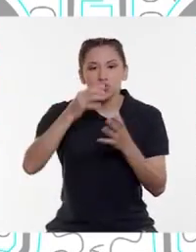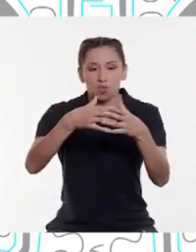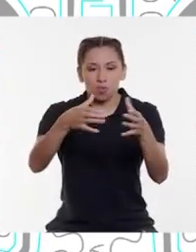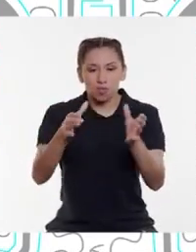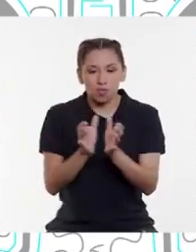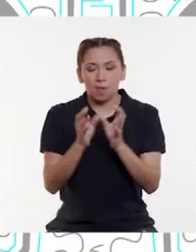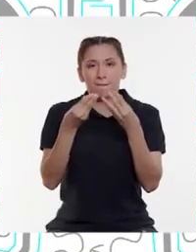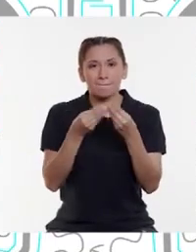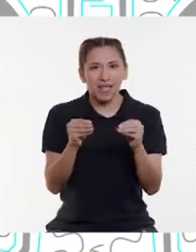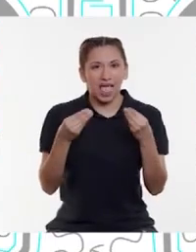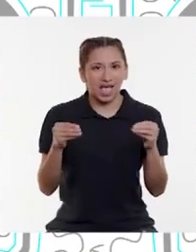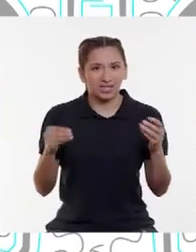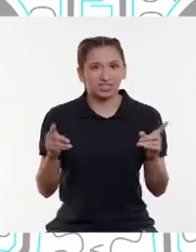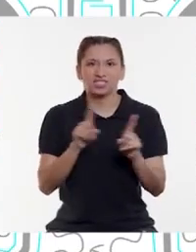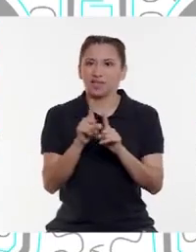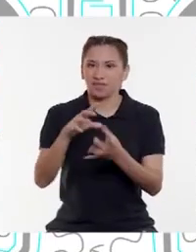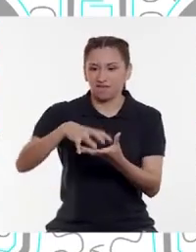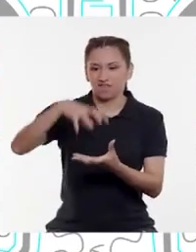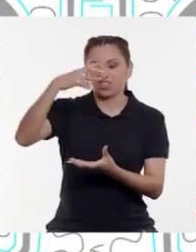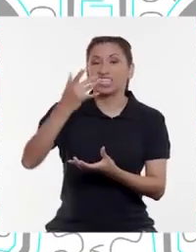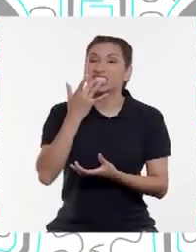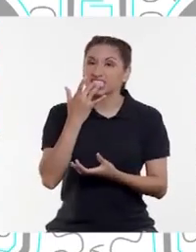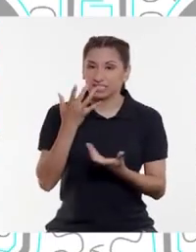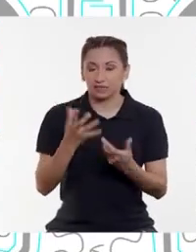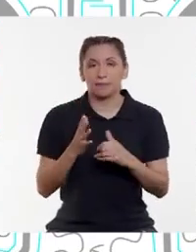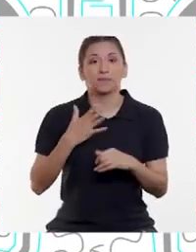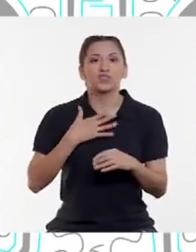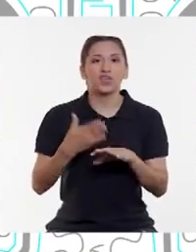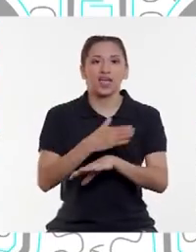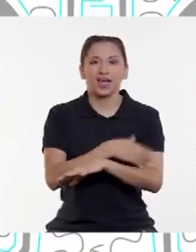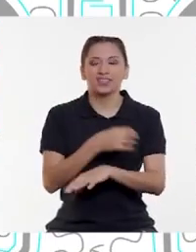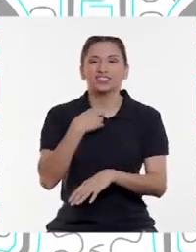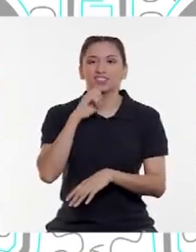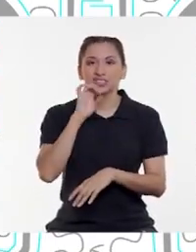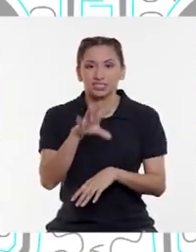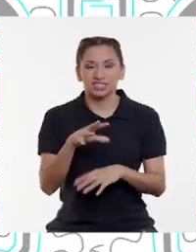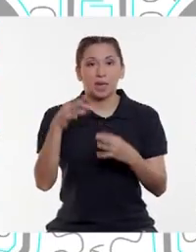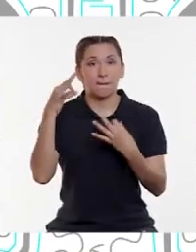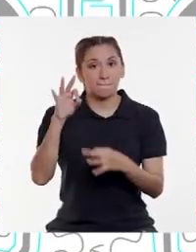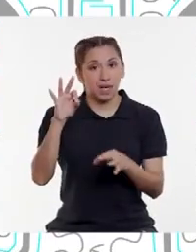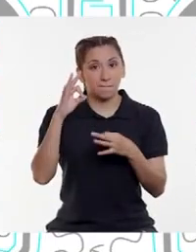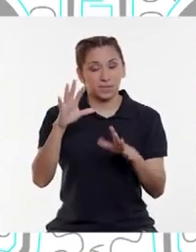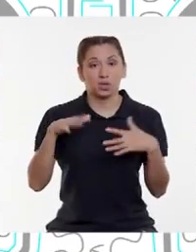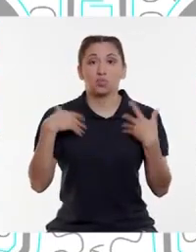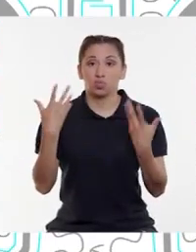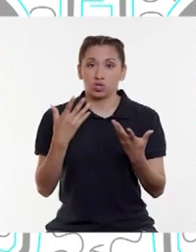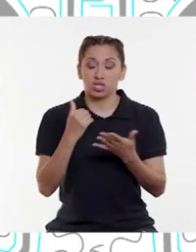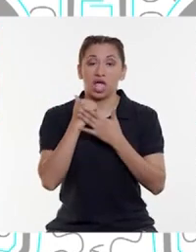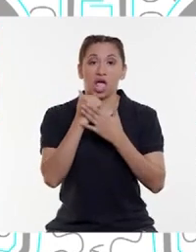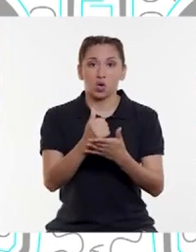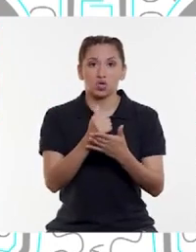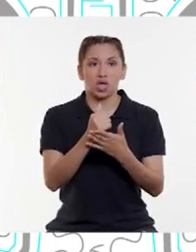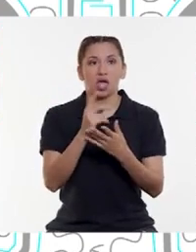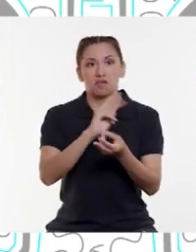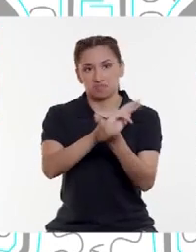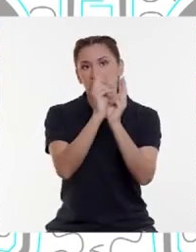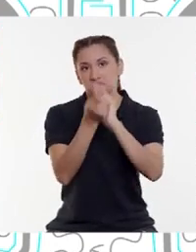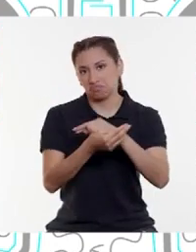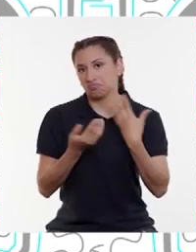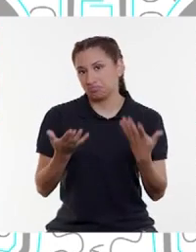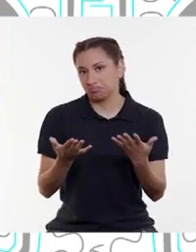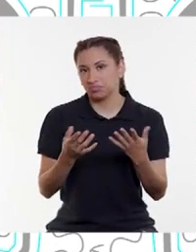envases de plástico en general, además de las botellas de vidrio. Yo mencioné que el papel podía ser un buen